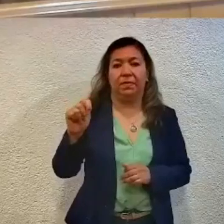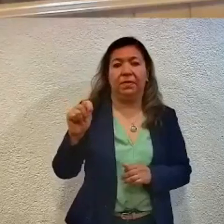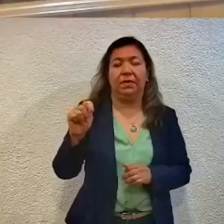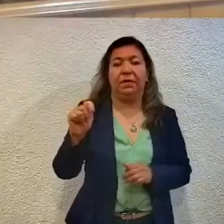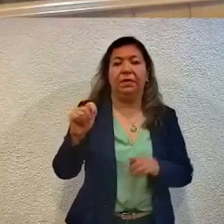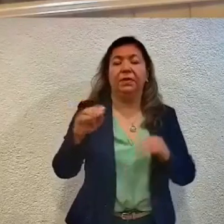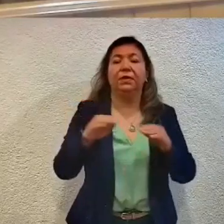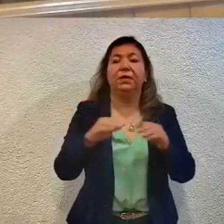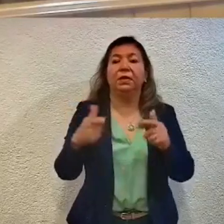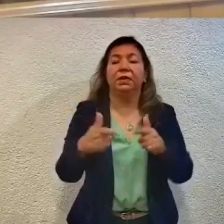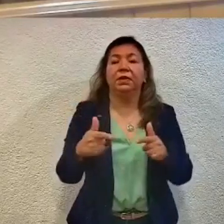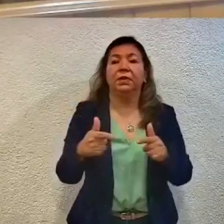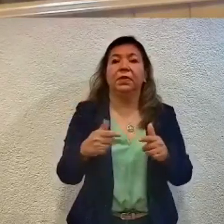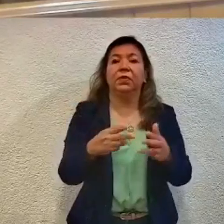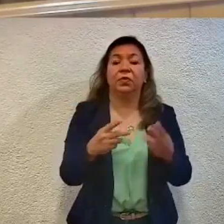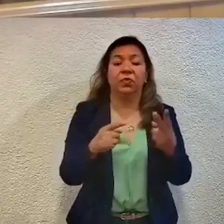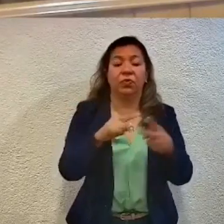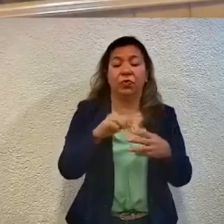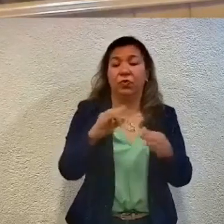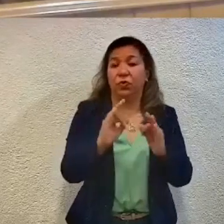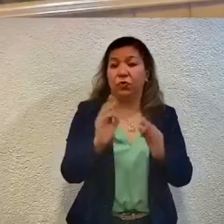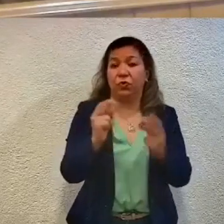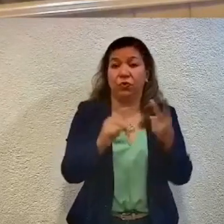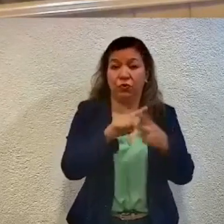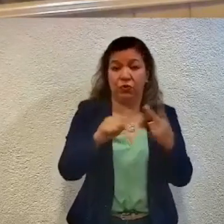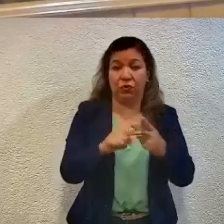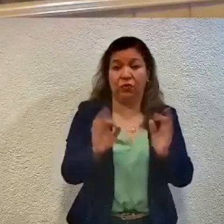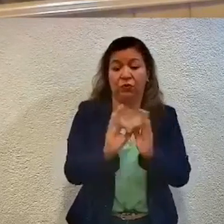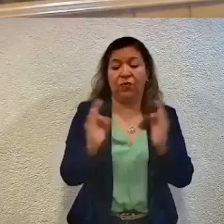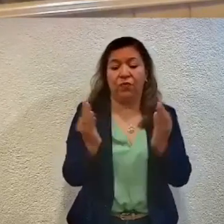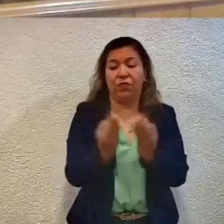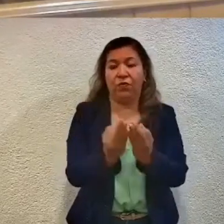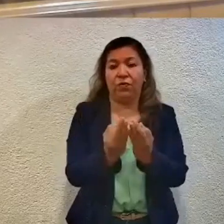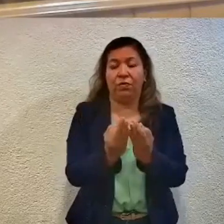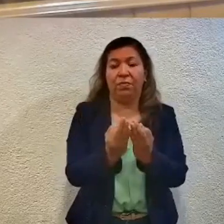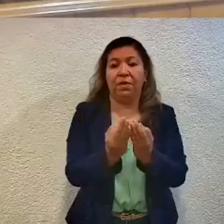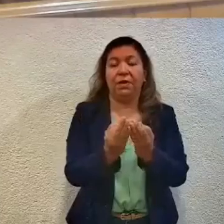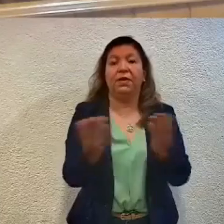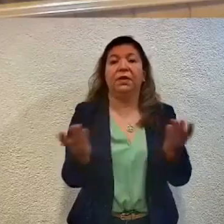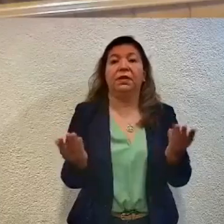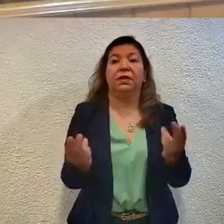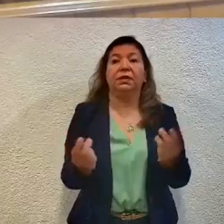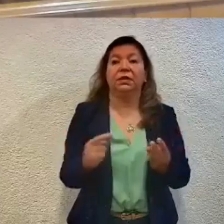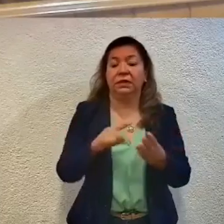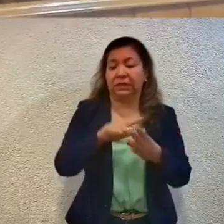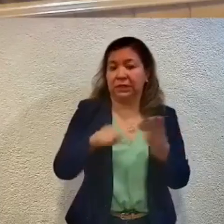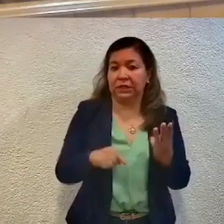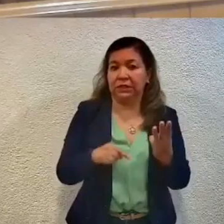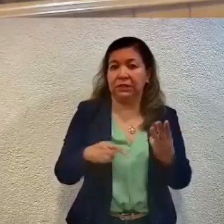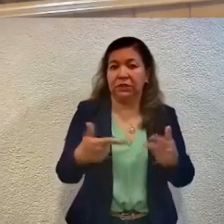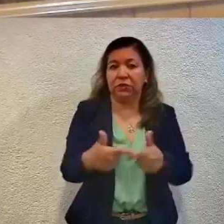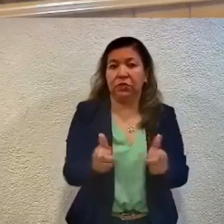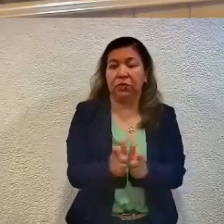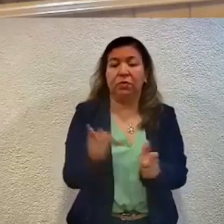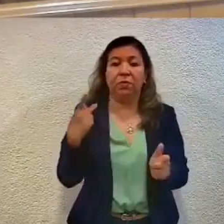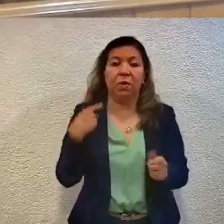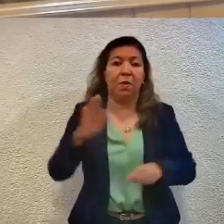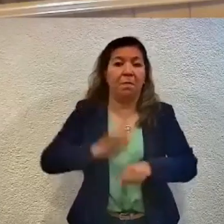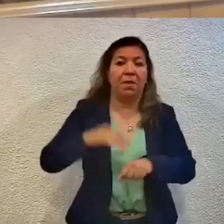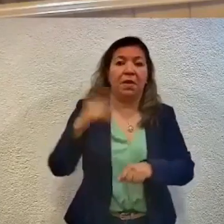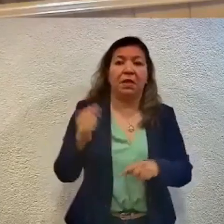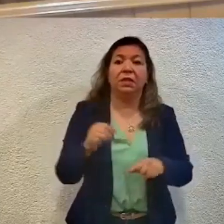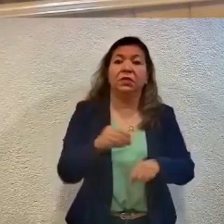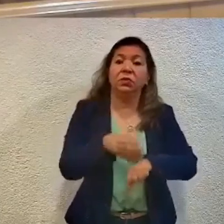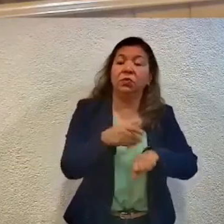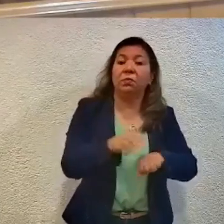2.383 votos. De ahí que el ajuste de 2 fórmulas se aplicó a estos partidos políticos en virtud de que fueron los que se ubicaron